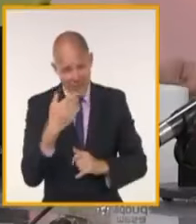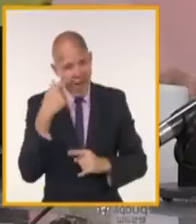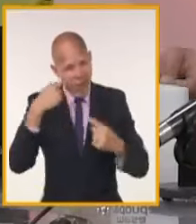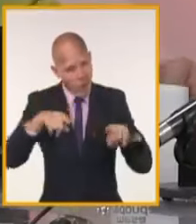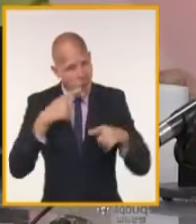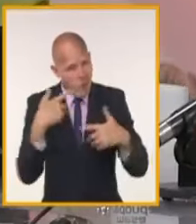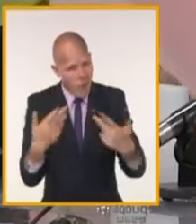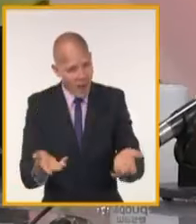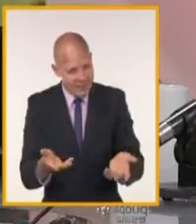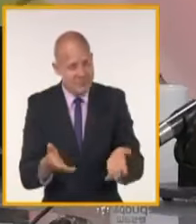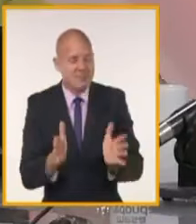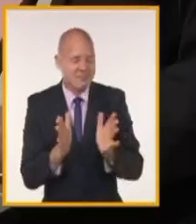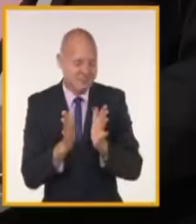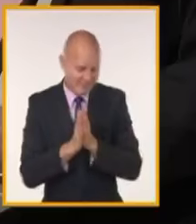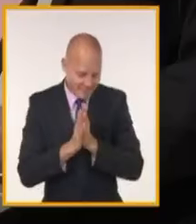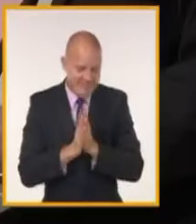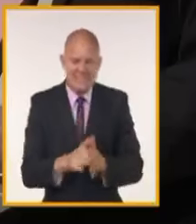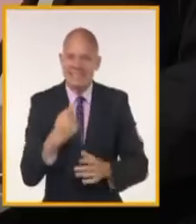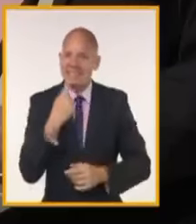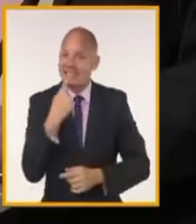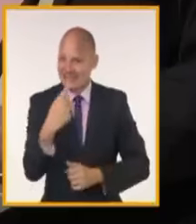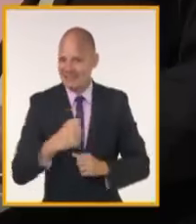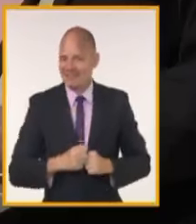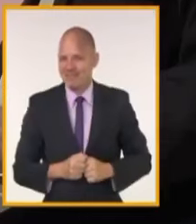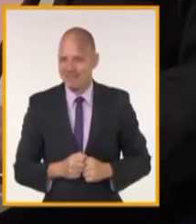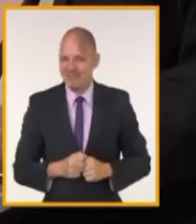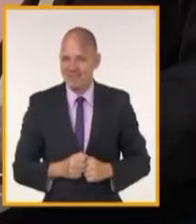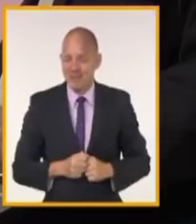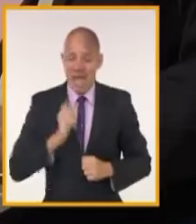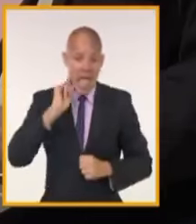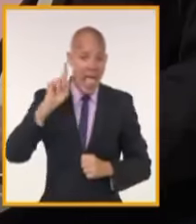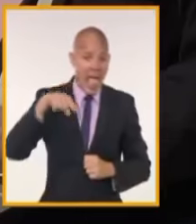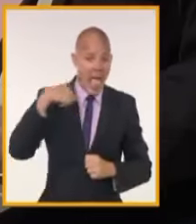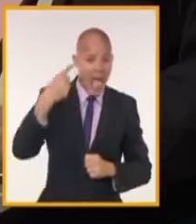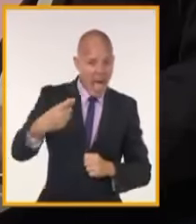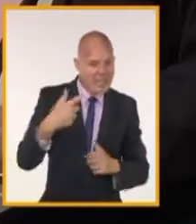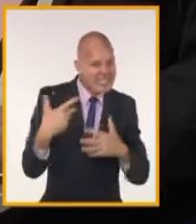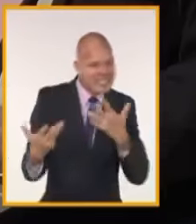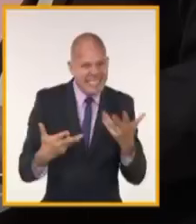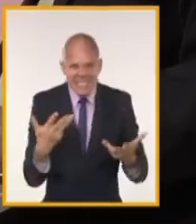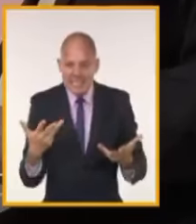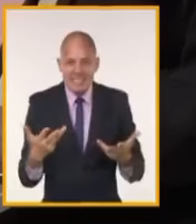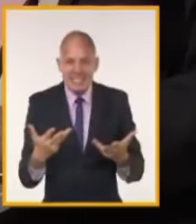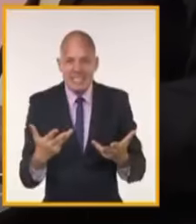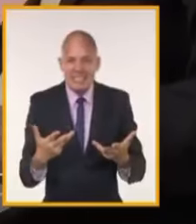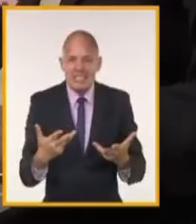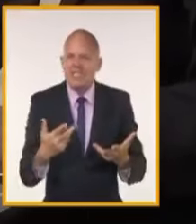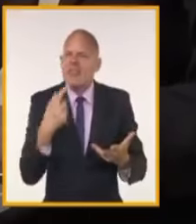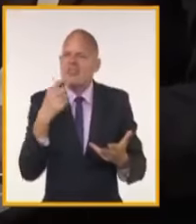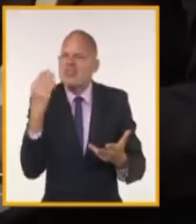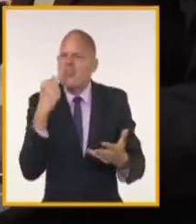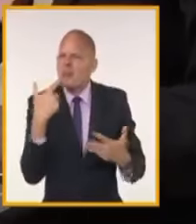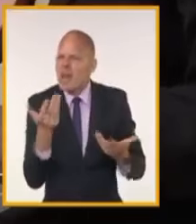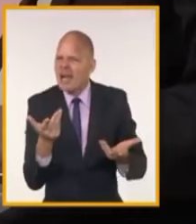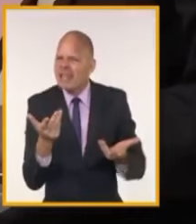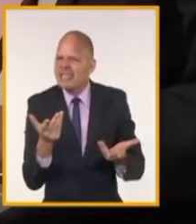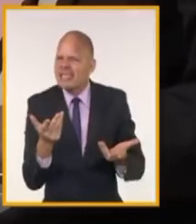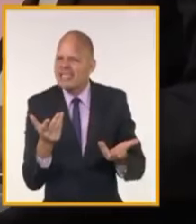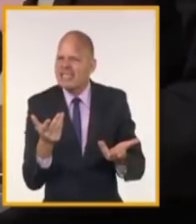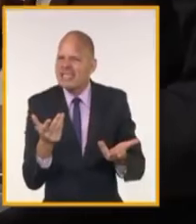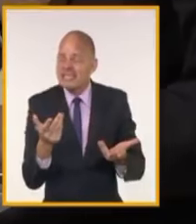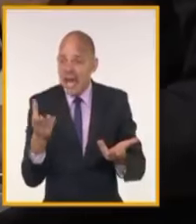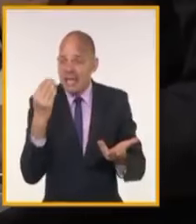buena noticia tenía que ver con que el año que viene el minuto uno de sí depender solo de de